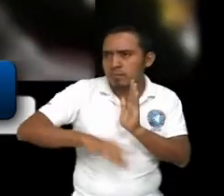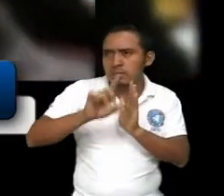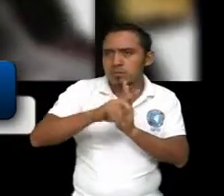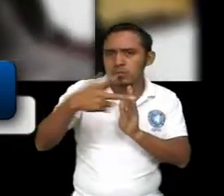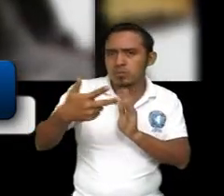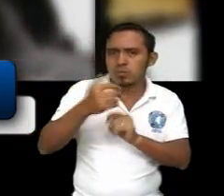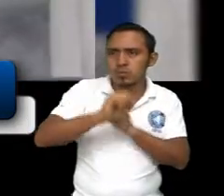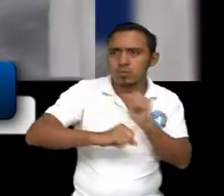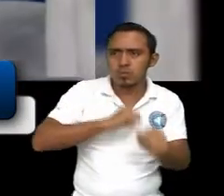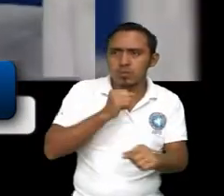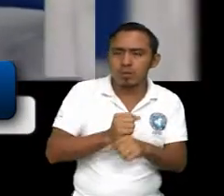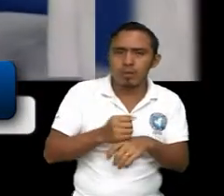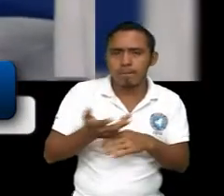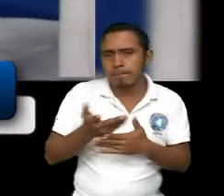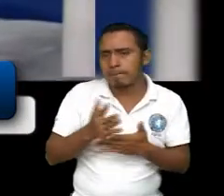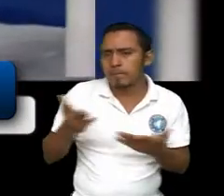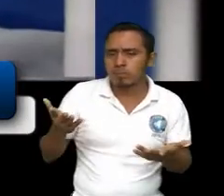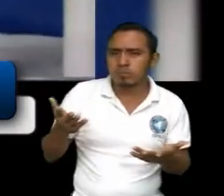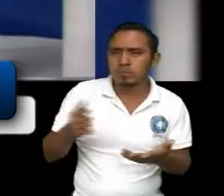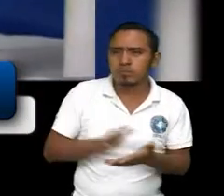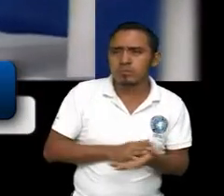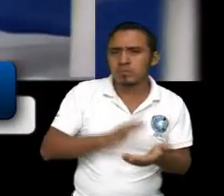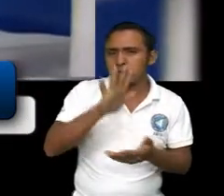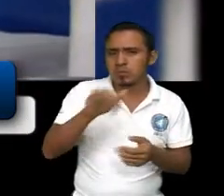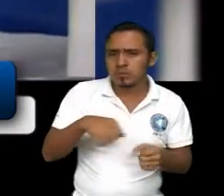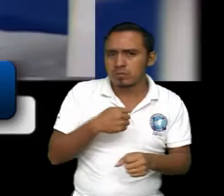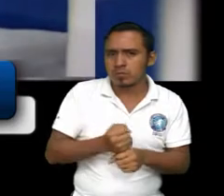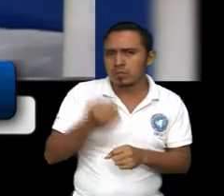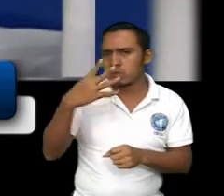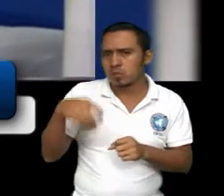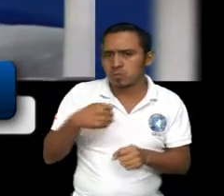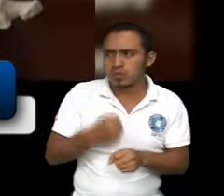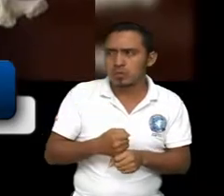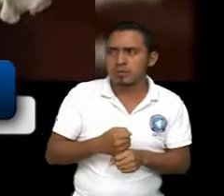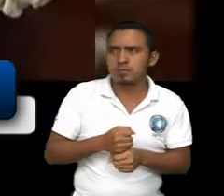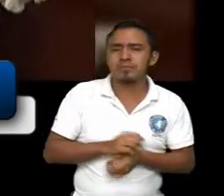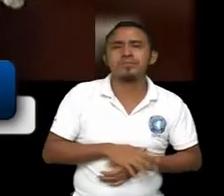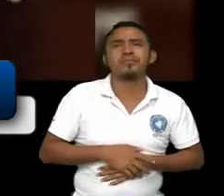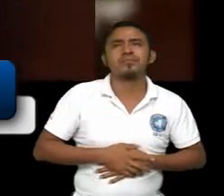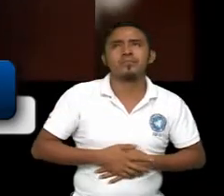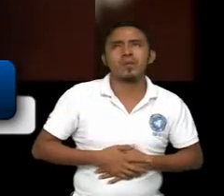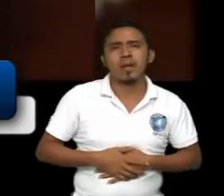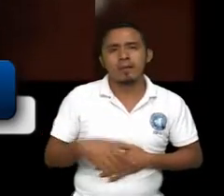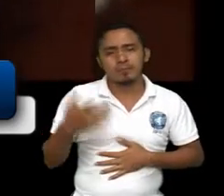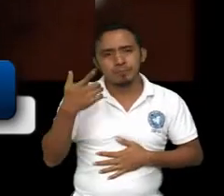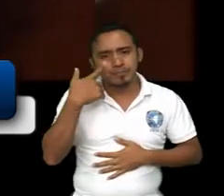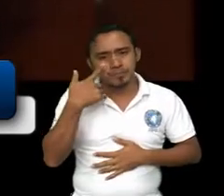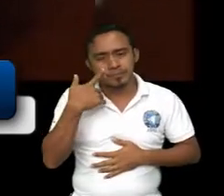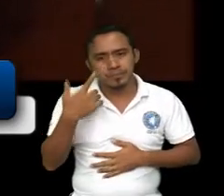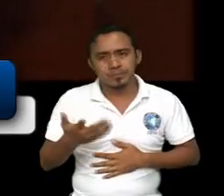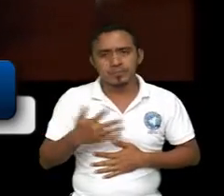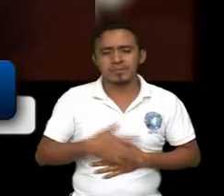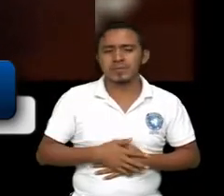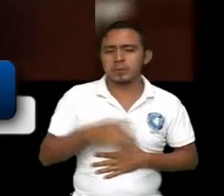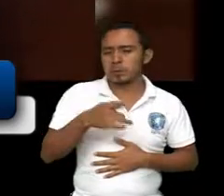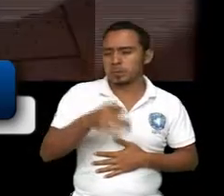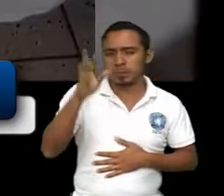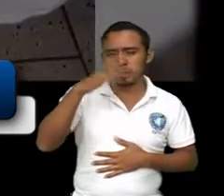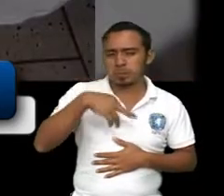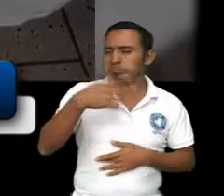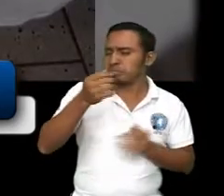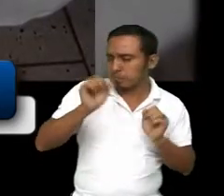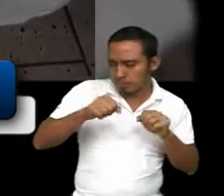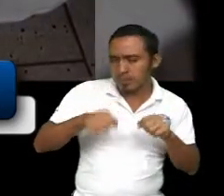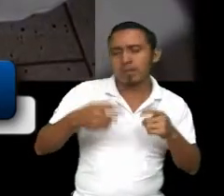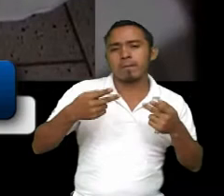en jóvenes de menos cinco años cuatro años mira es raro o sea es muy raro se puede dar